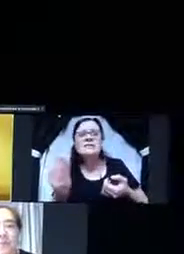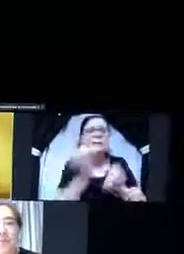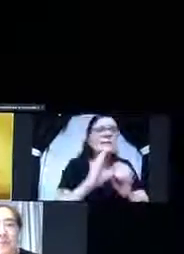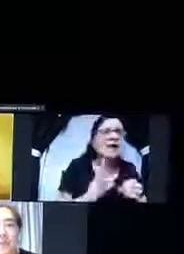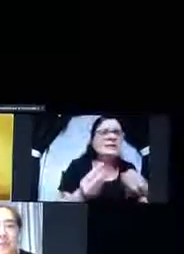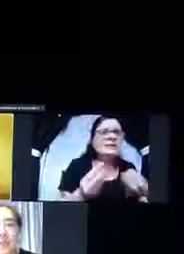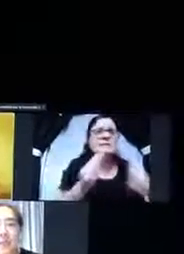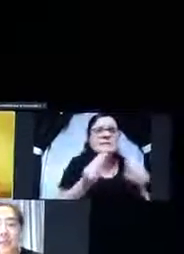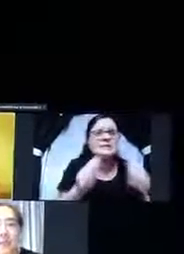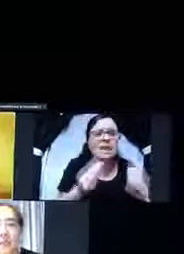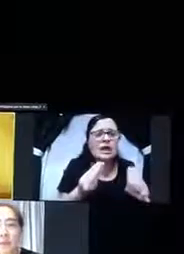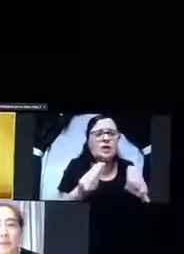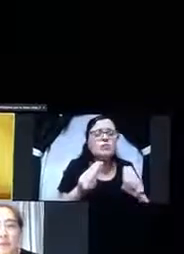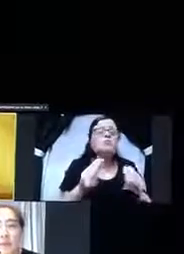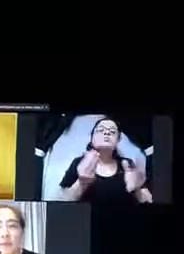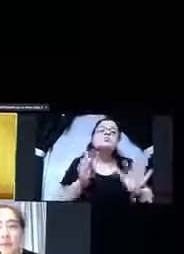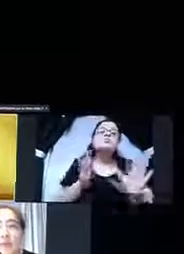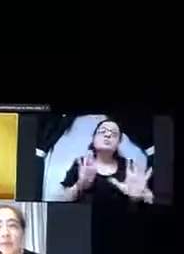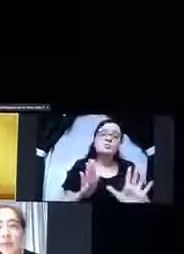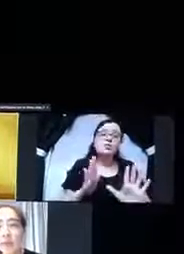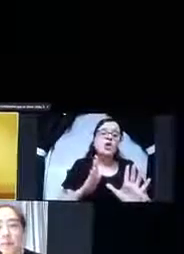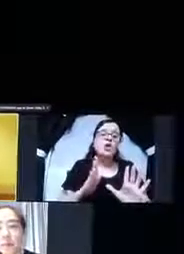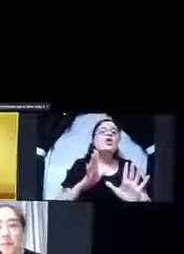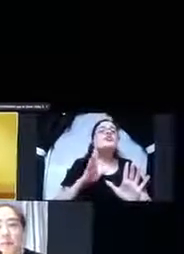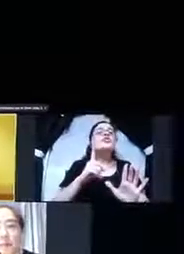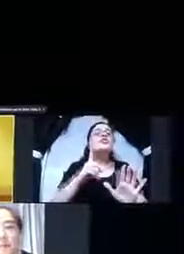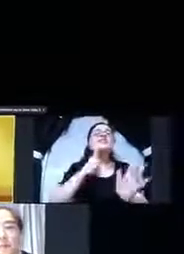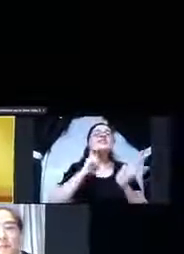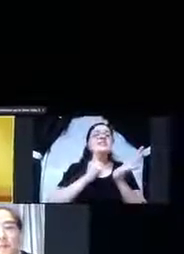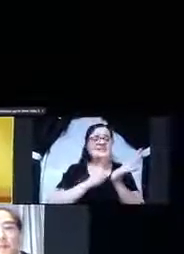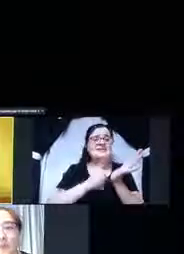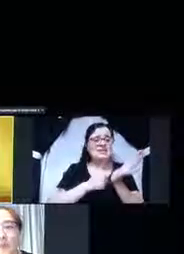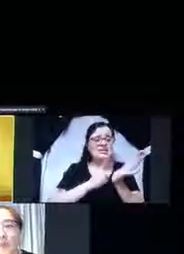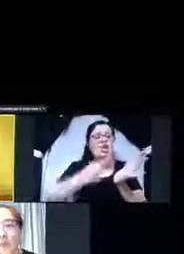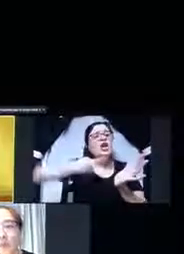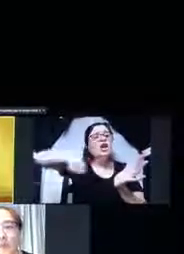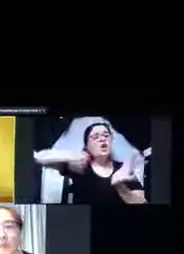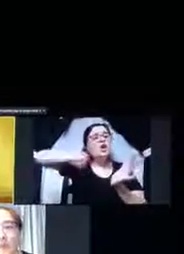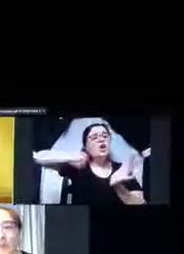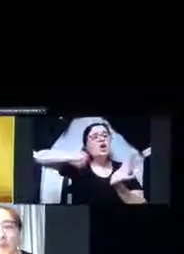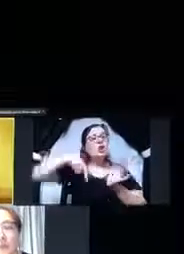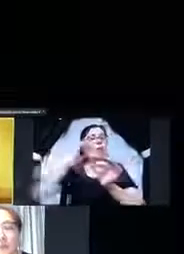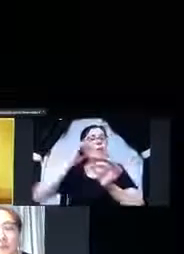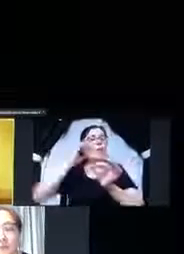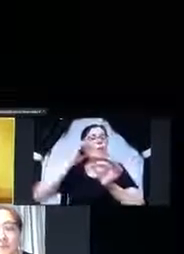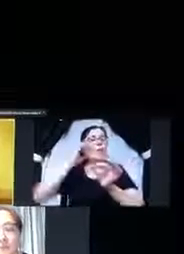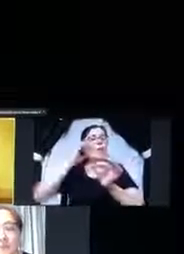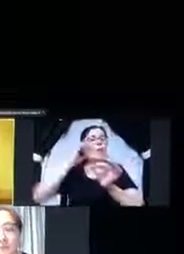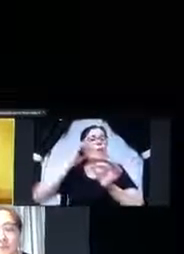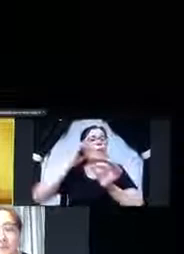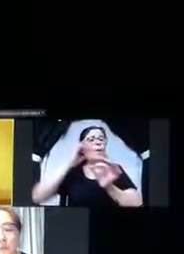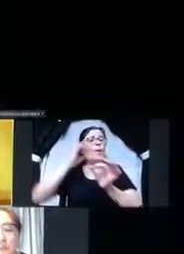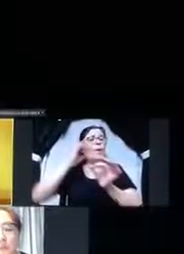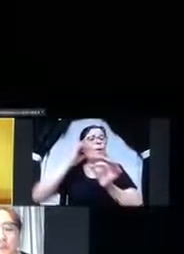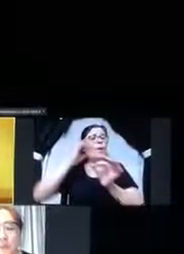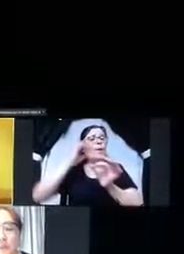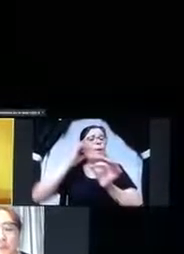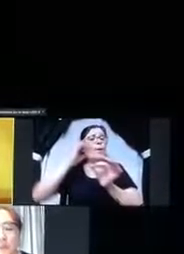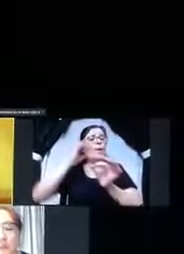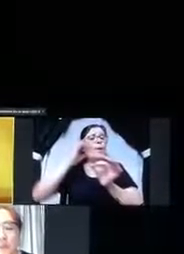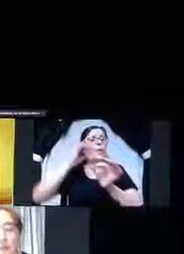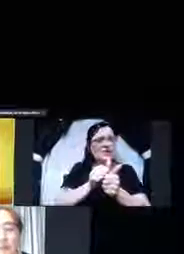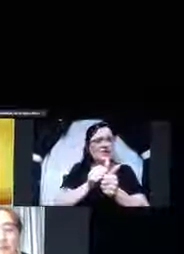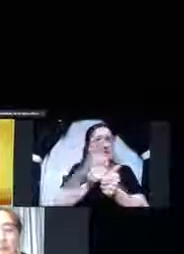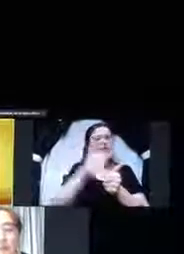recorridos, son elecciones que hay que acompañar desde lo profesional y ser honestos con la posibilidad